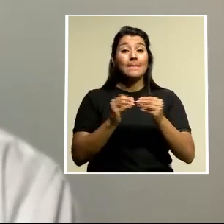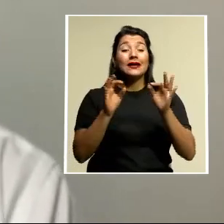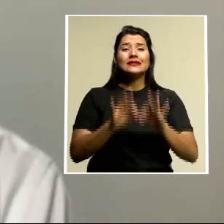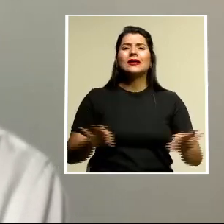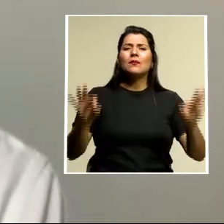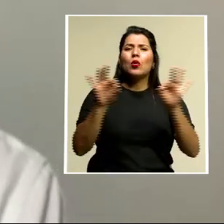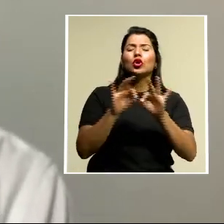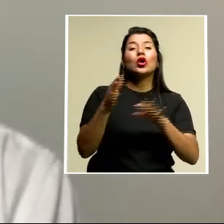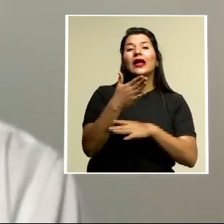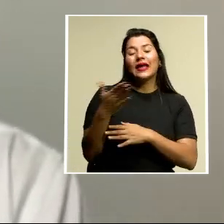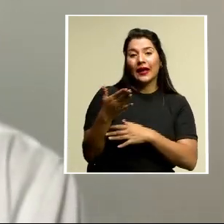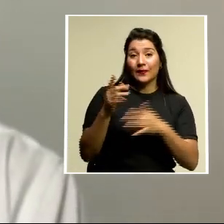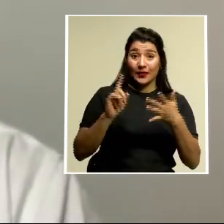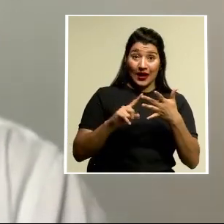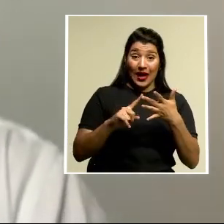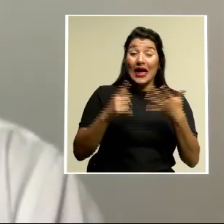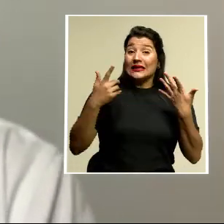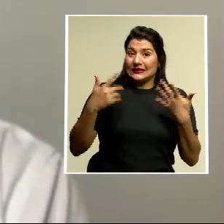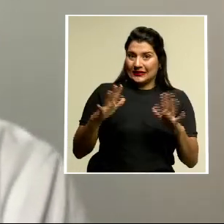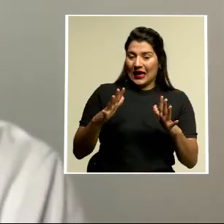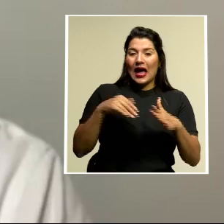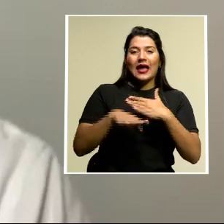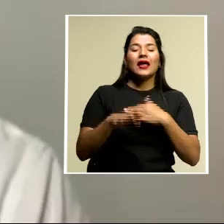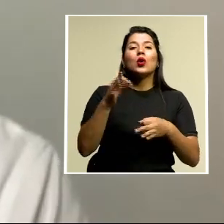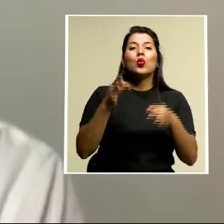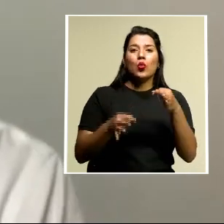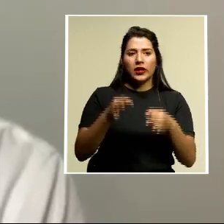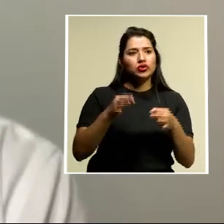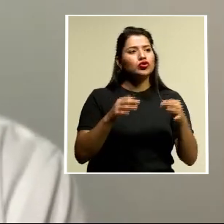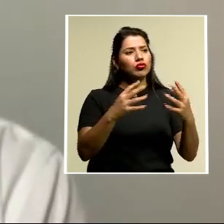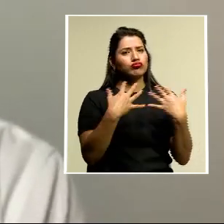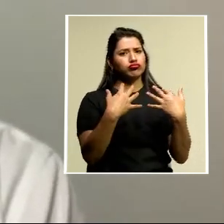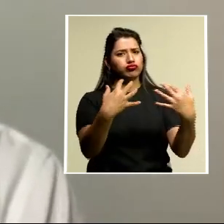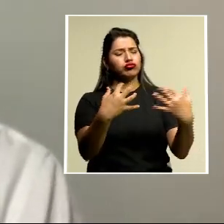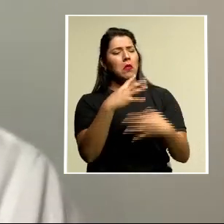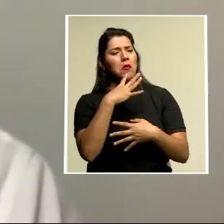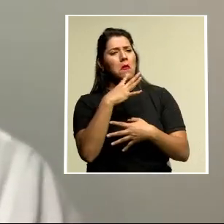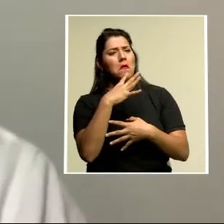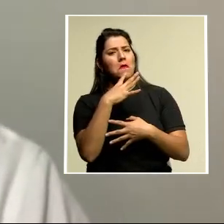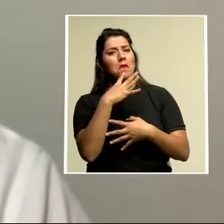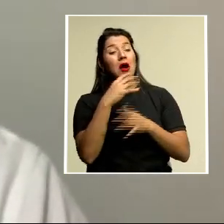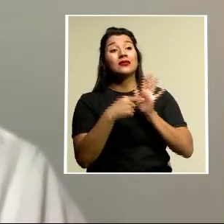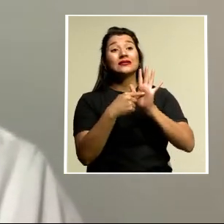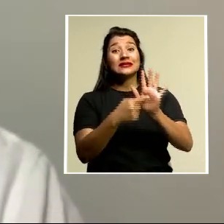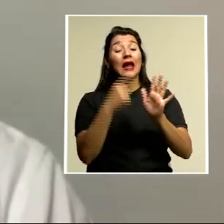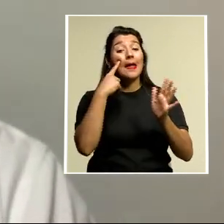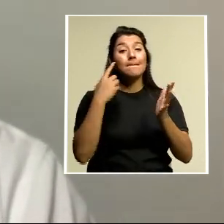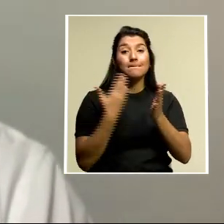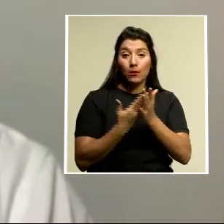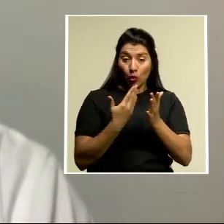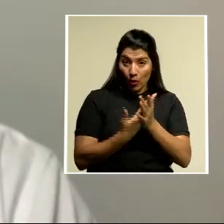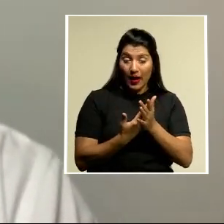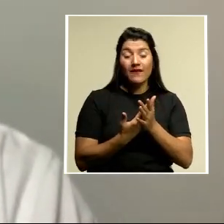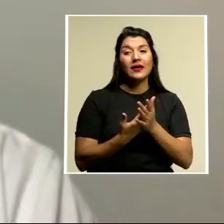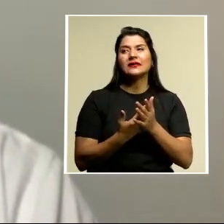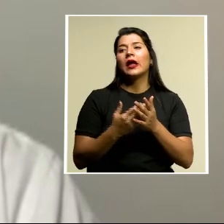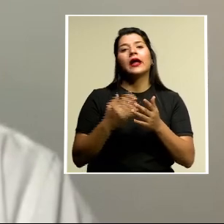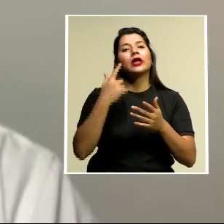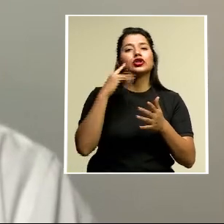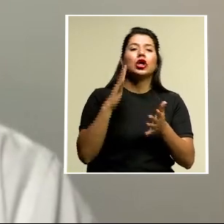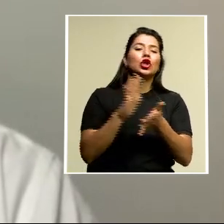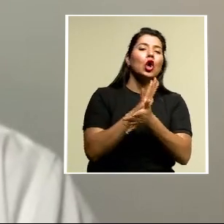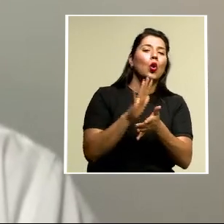casos y los procesos judiciales duran tanto en el país. Veamos. Casos de hasta 10 años desde que se interpone la denuncia y llega